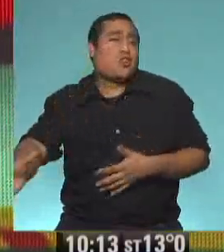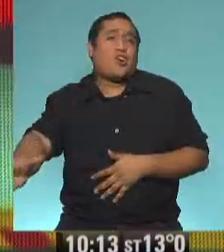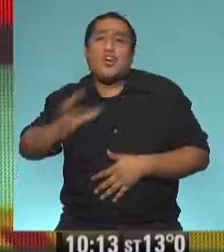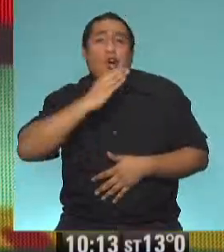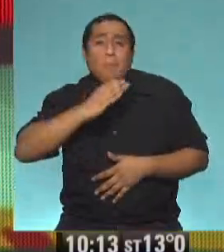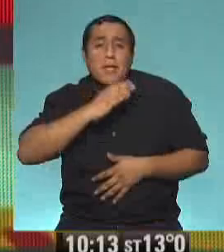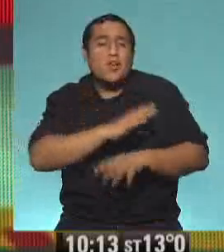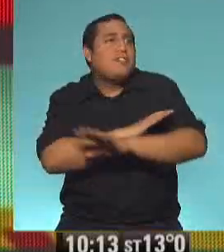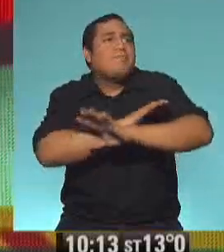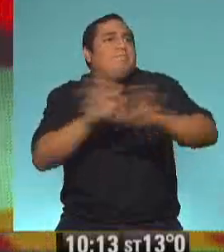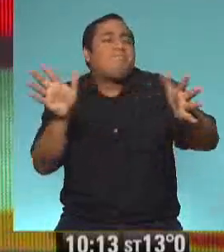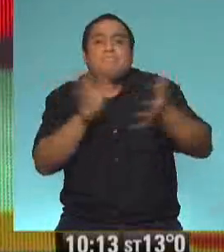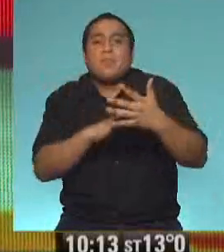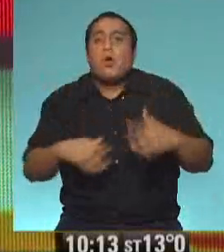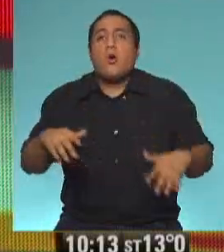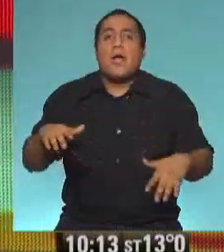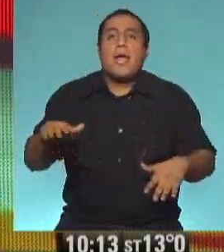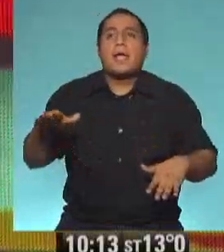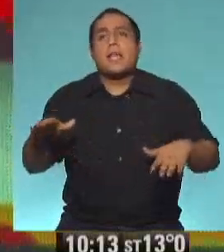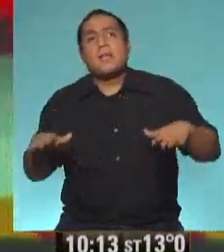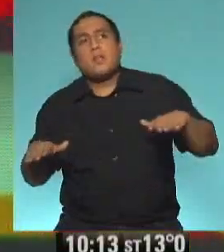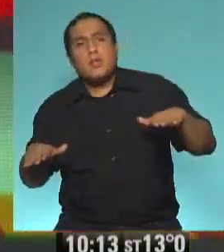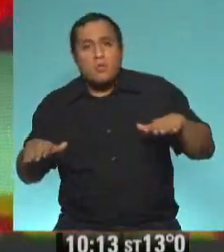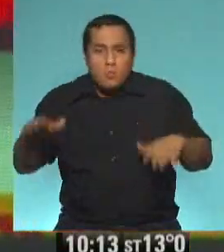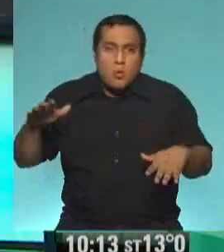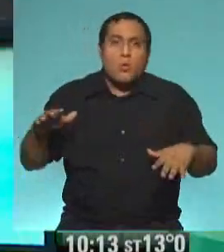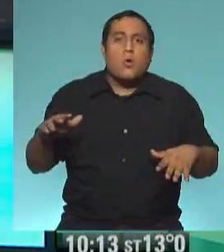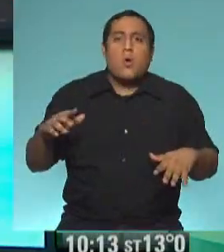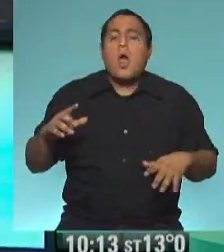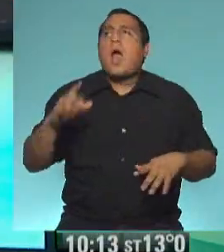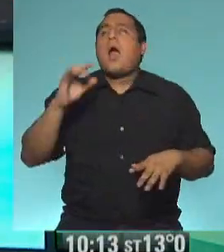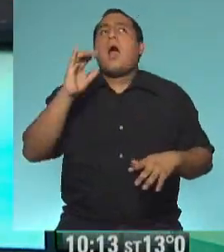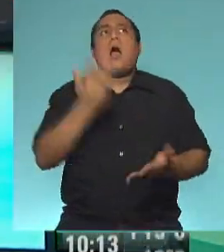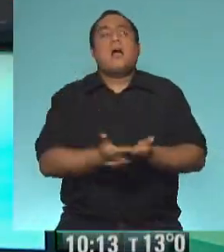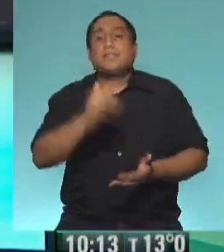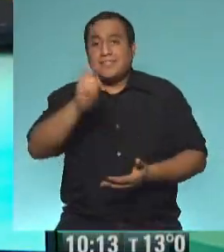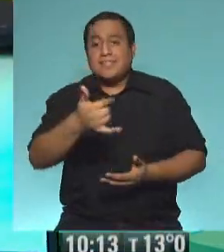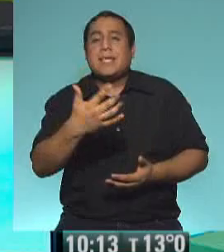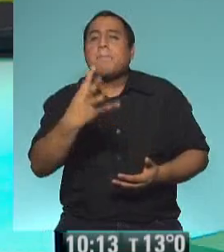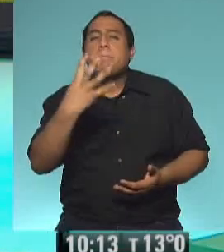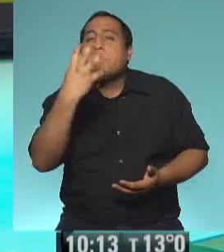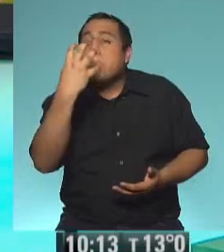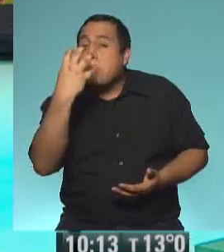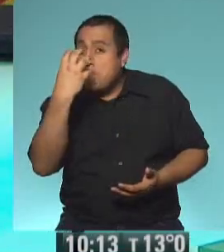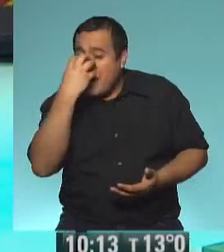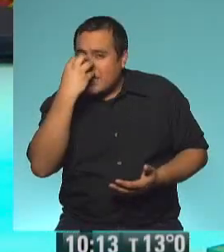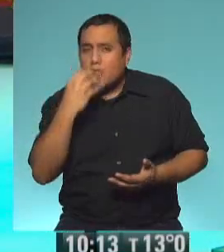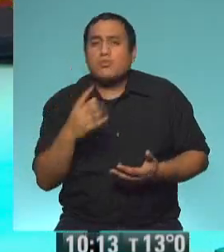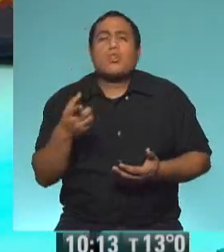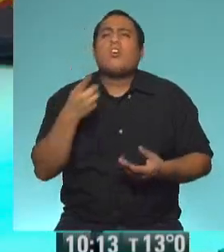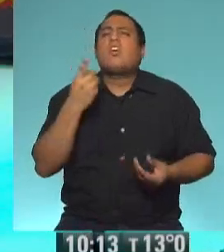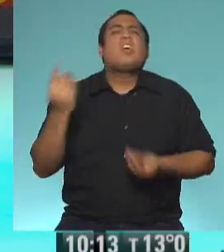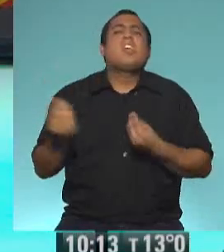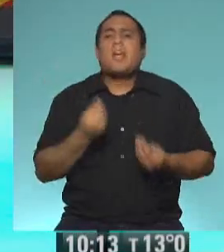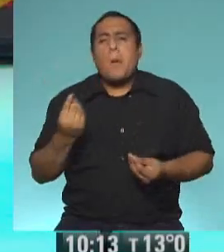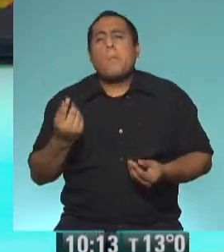payasos hacen equilibrio. Los payasos... Claro, porque hay payasos que hacen proezas. Proezas. Que demuestran, dicen